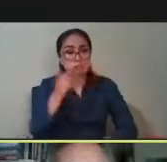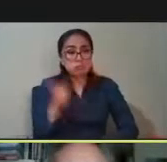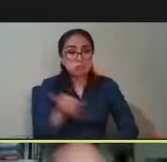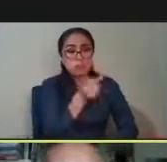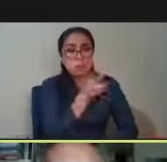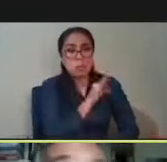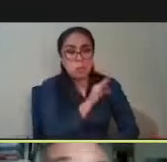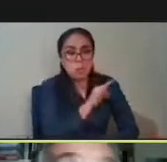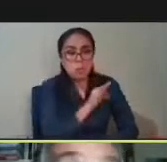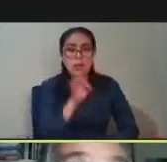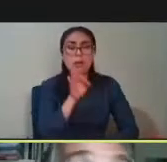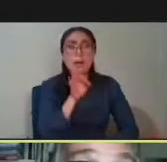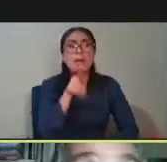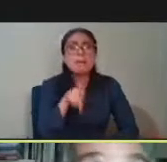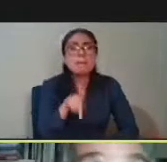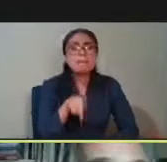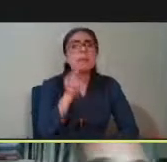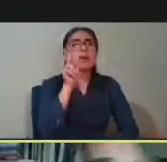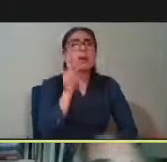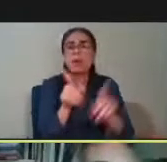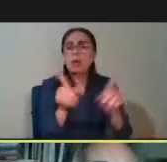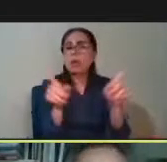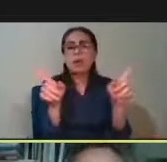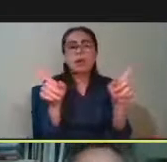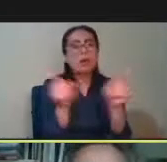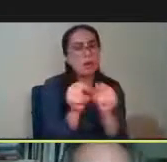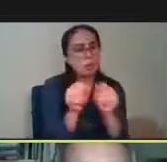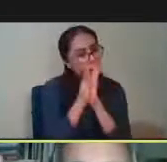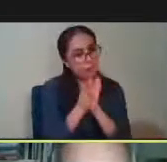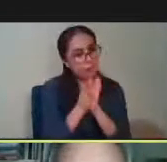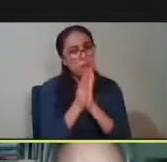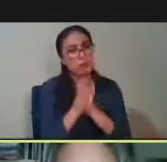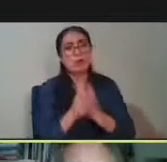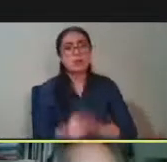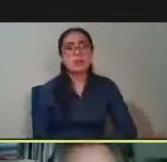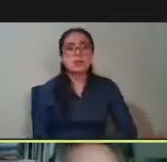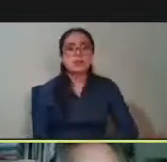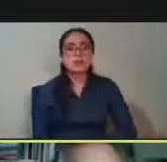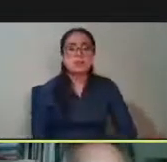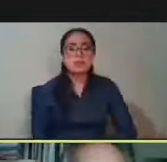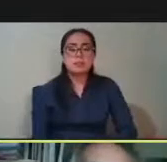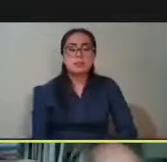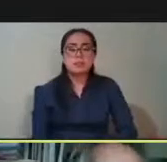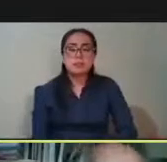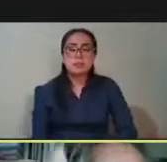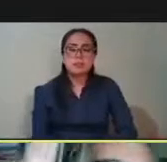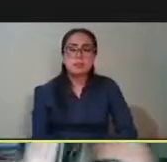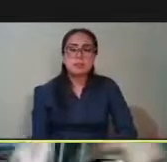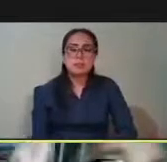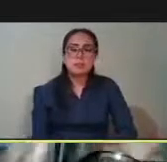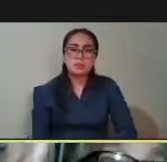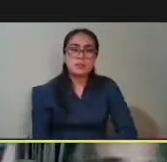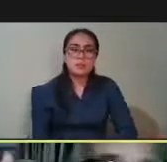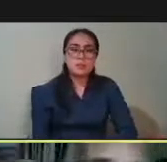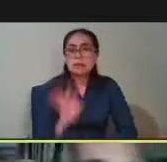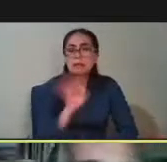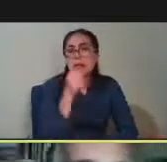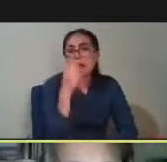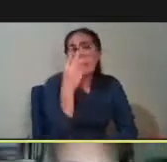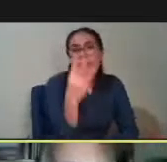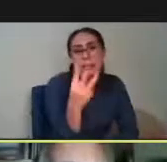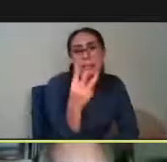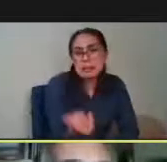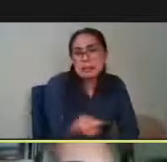pie, que por favor sean breves en la formulación, así por lo menos podamos incluir, no sé, tres preguntas,